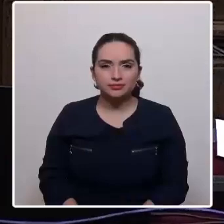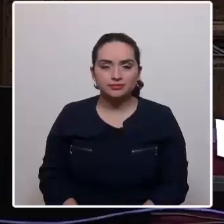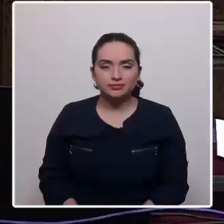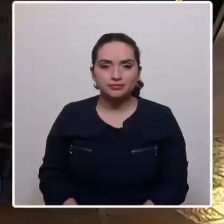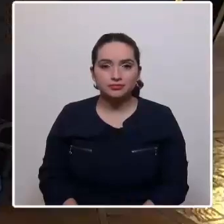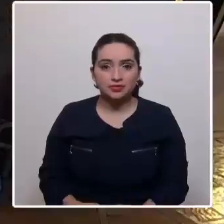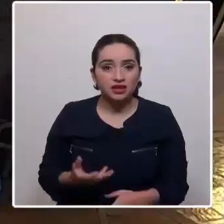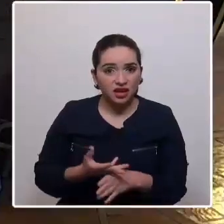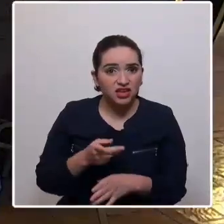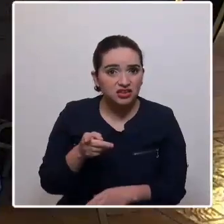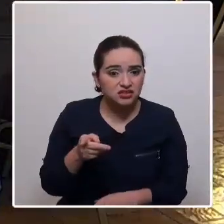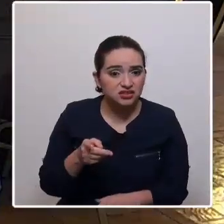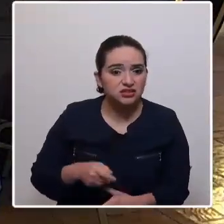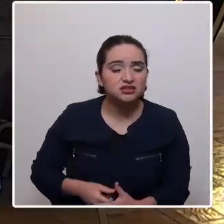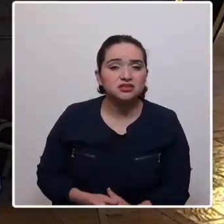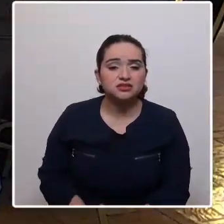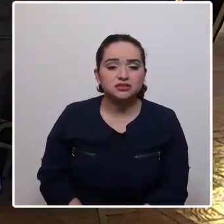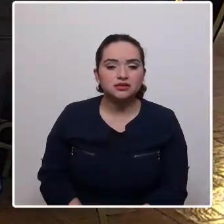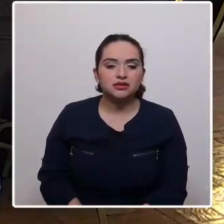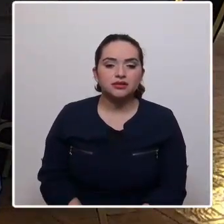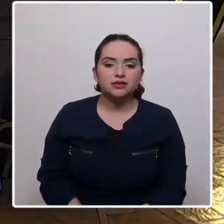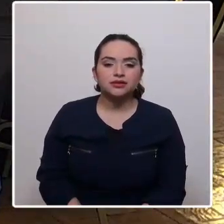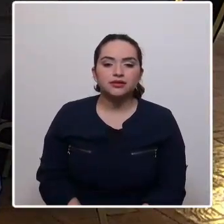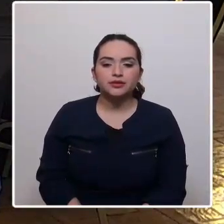¿Está ahí o no?